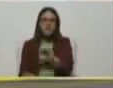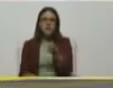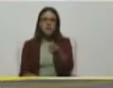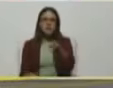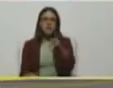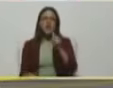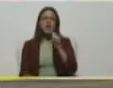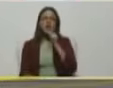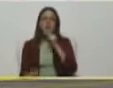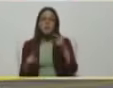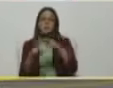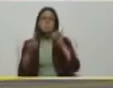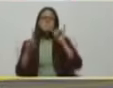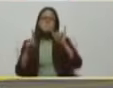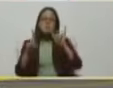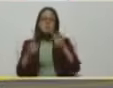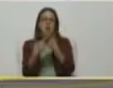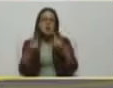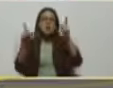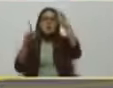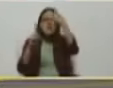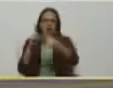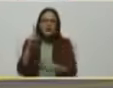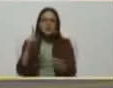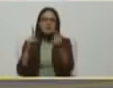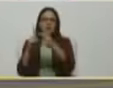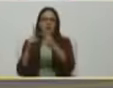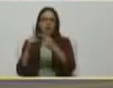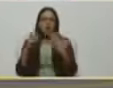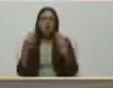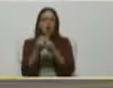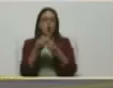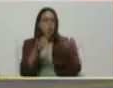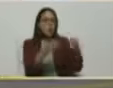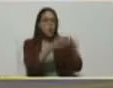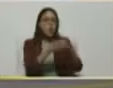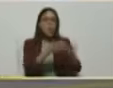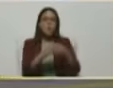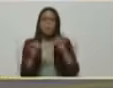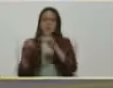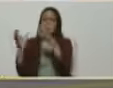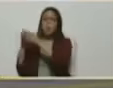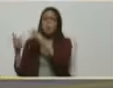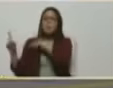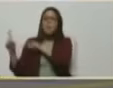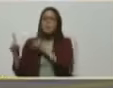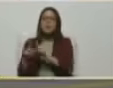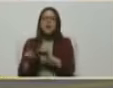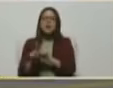era el propio libertador, el ejército español se rindió,